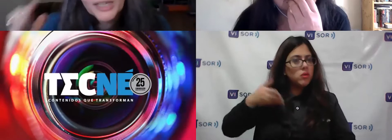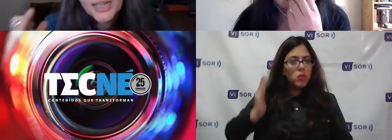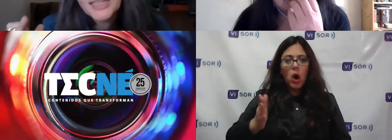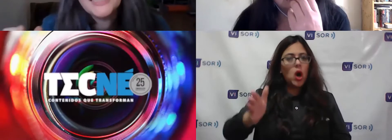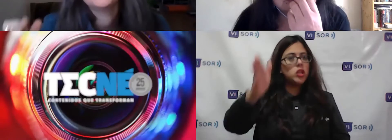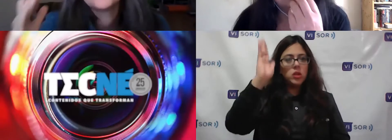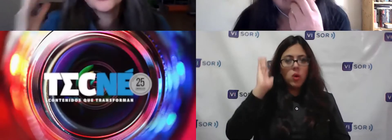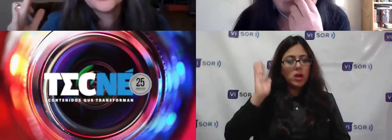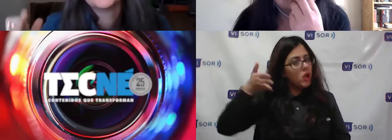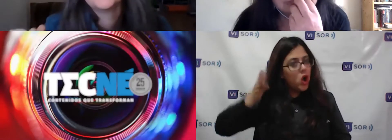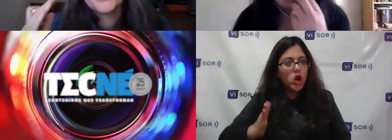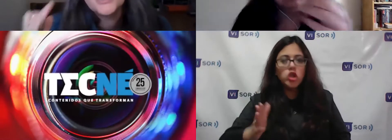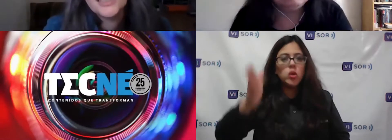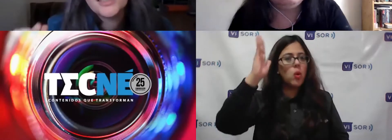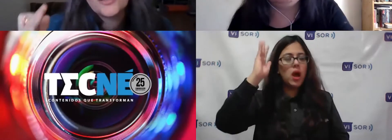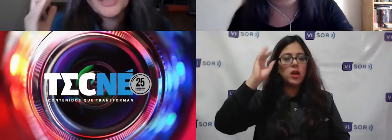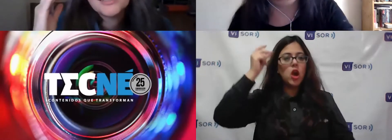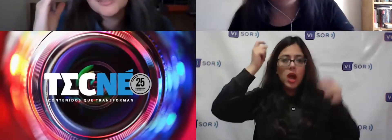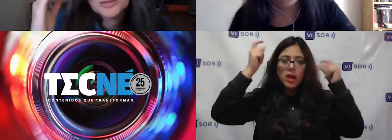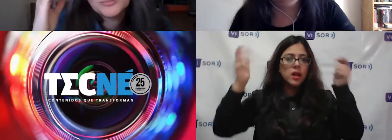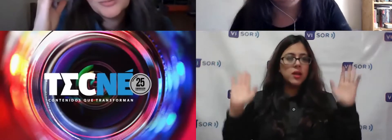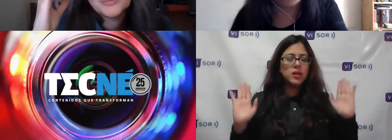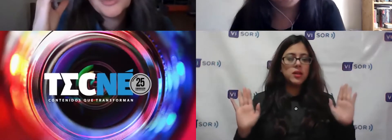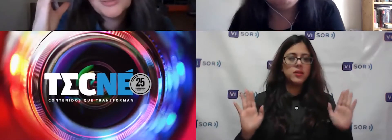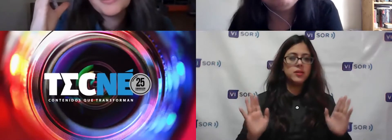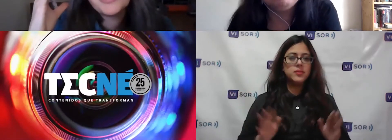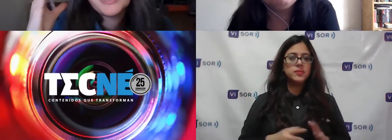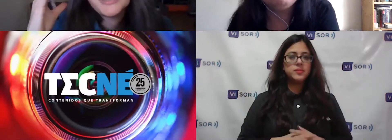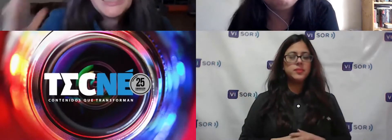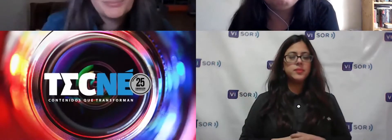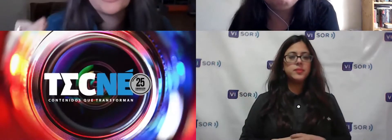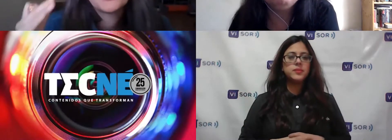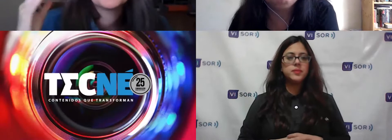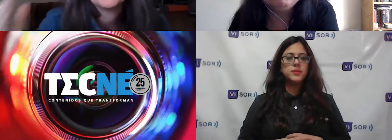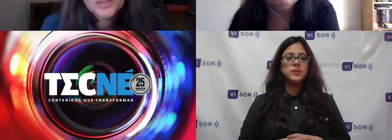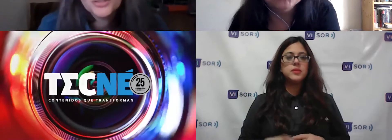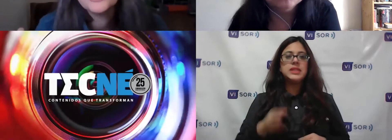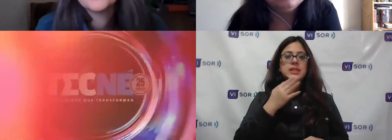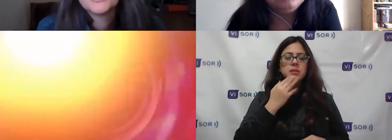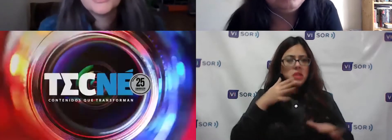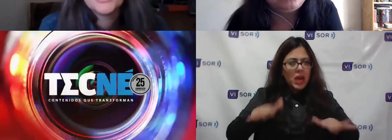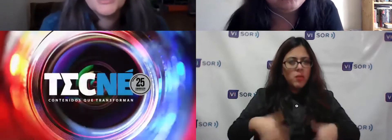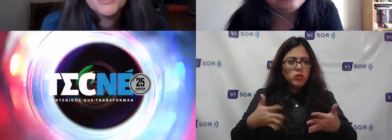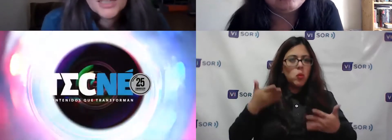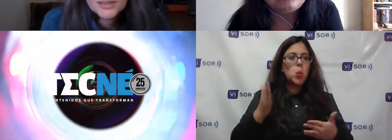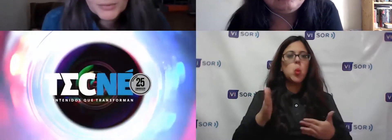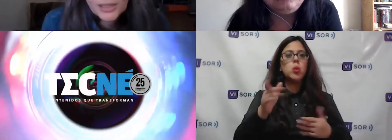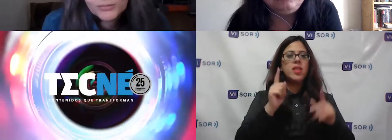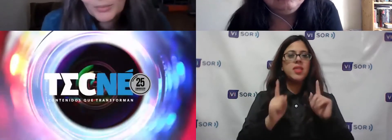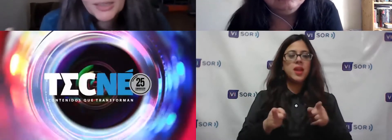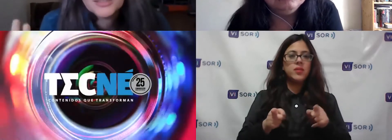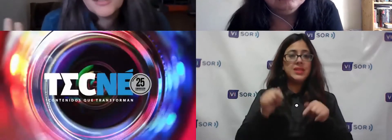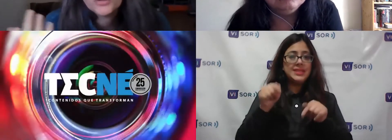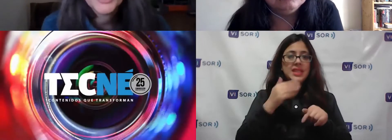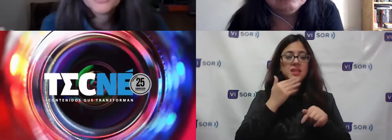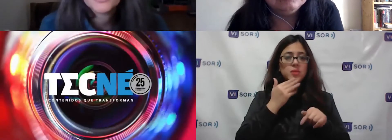tosudez ahí con con él con el ímpetu la motivación y que en